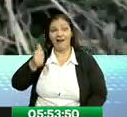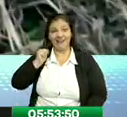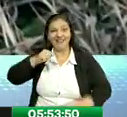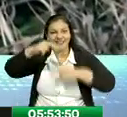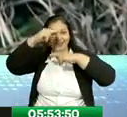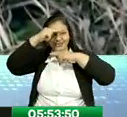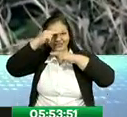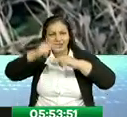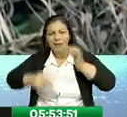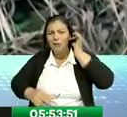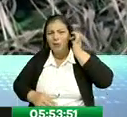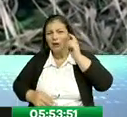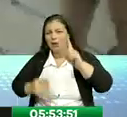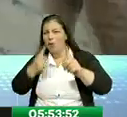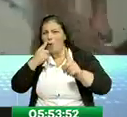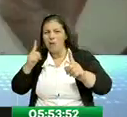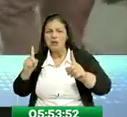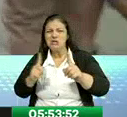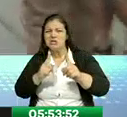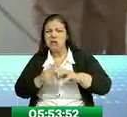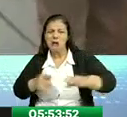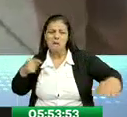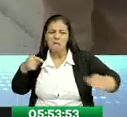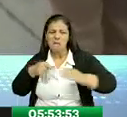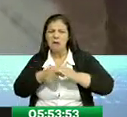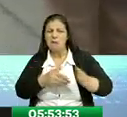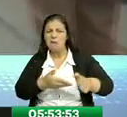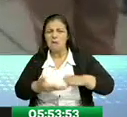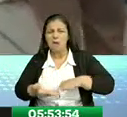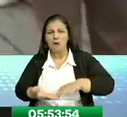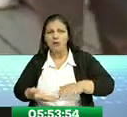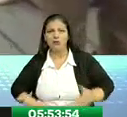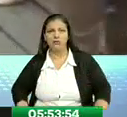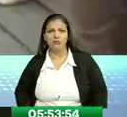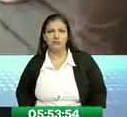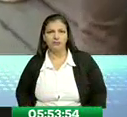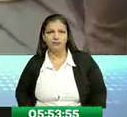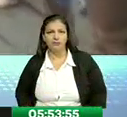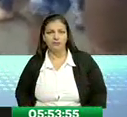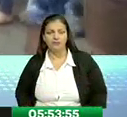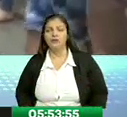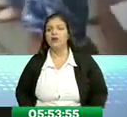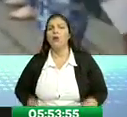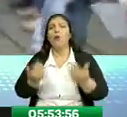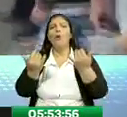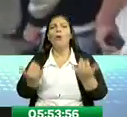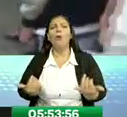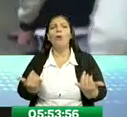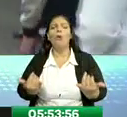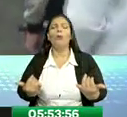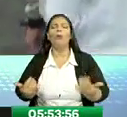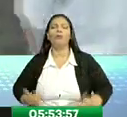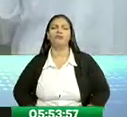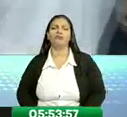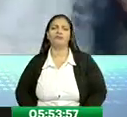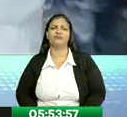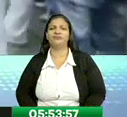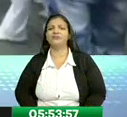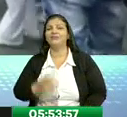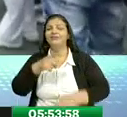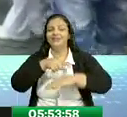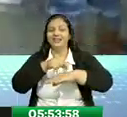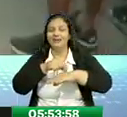¿no? Una situación sentimental, echó ácido a su ex conviviente y ahora vemos una persona desconocida,